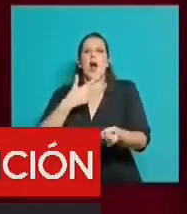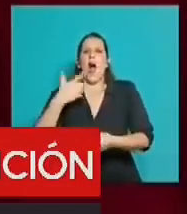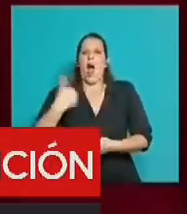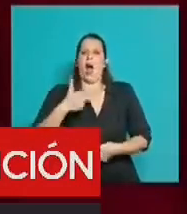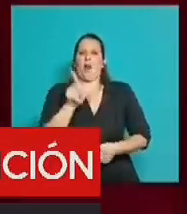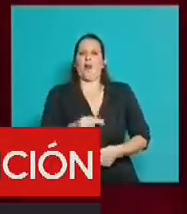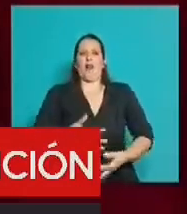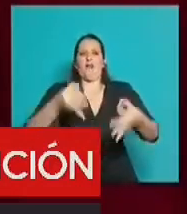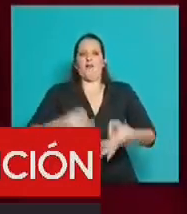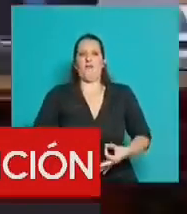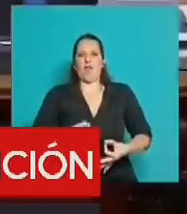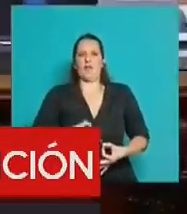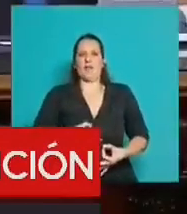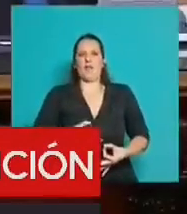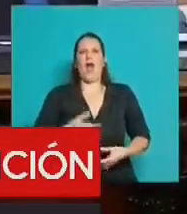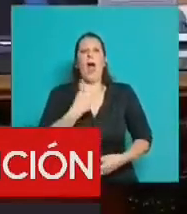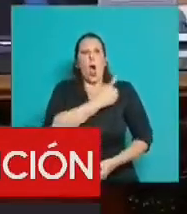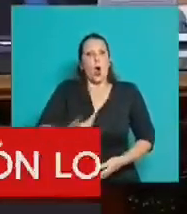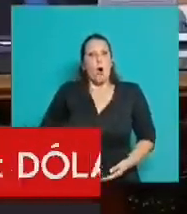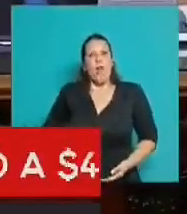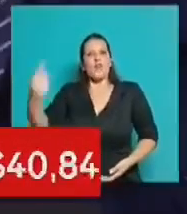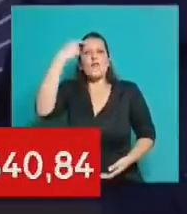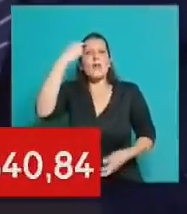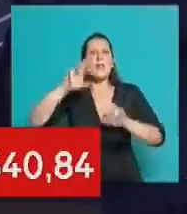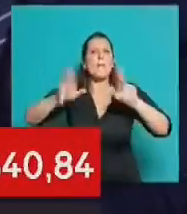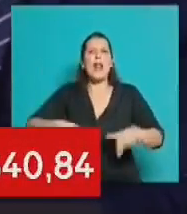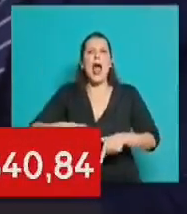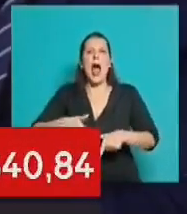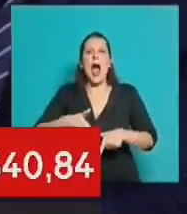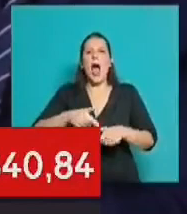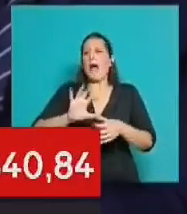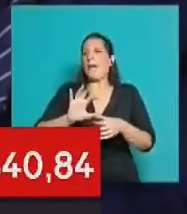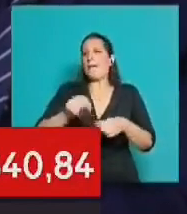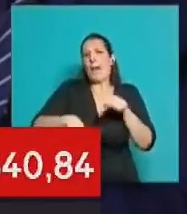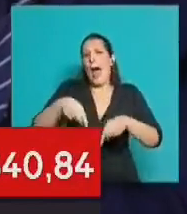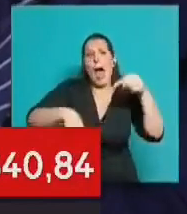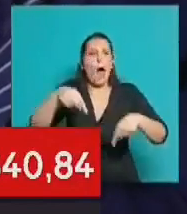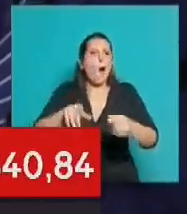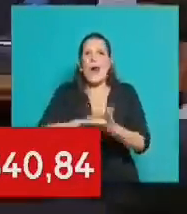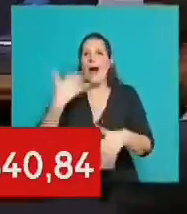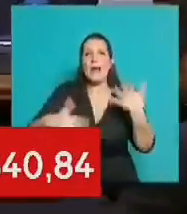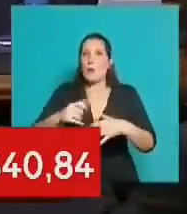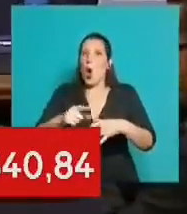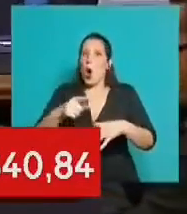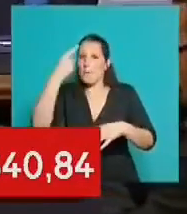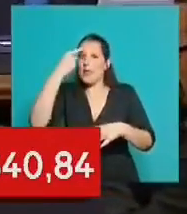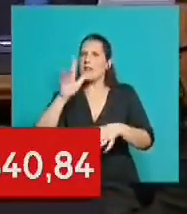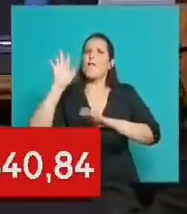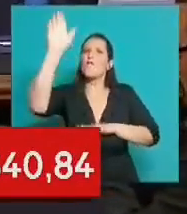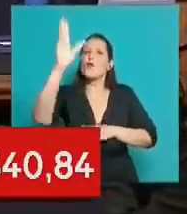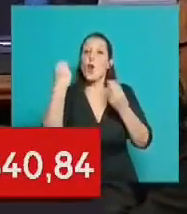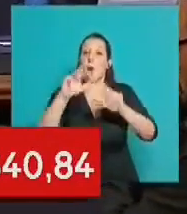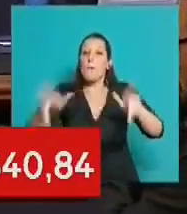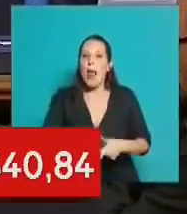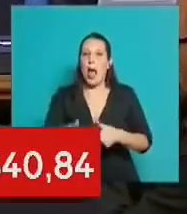Hoy hay un equipo que gobierna pensando en el largo plazo, que dice la verdad, que pone los problemas sobre la mesa, que